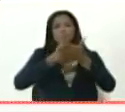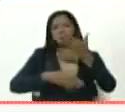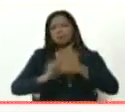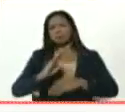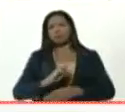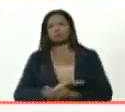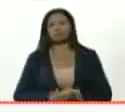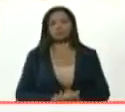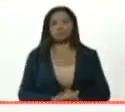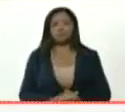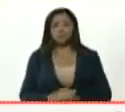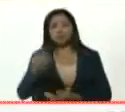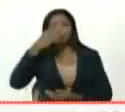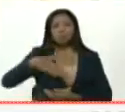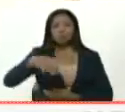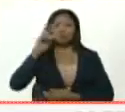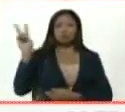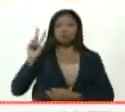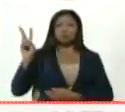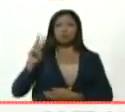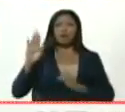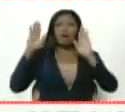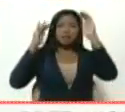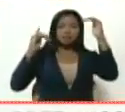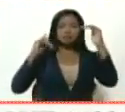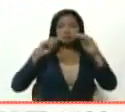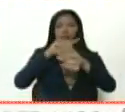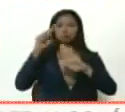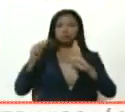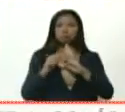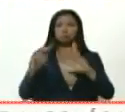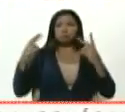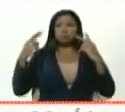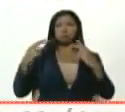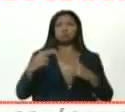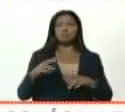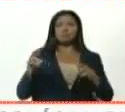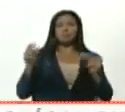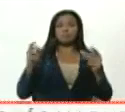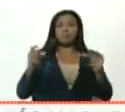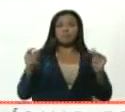pues. Pueblo de Venezuela, atención, oído.